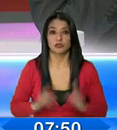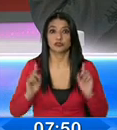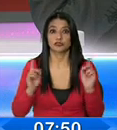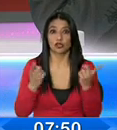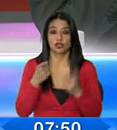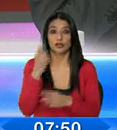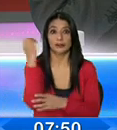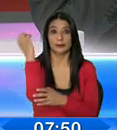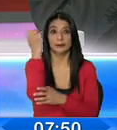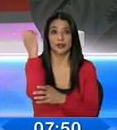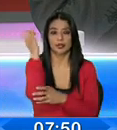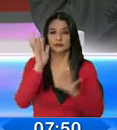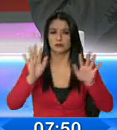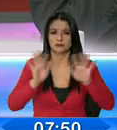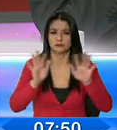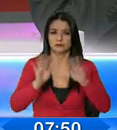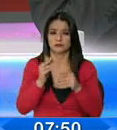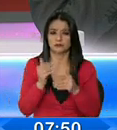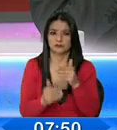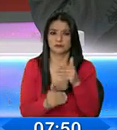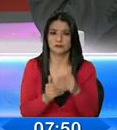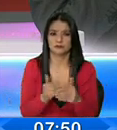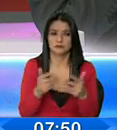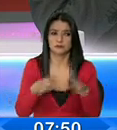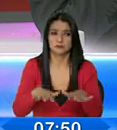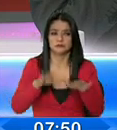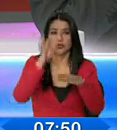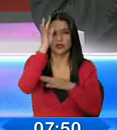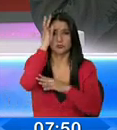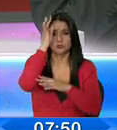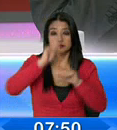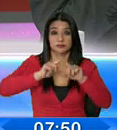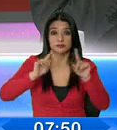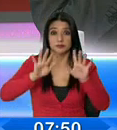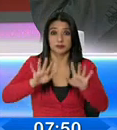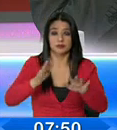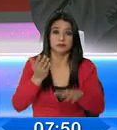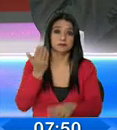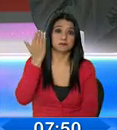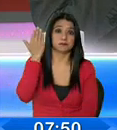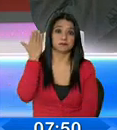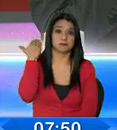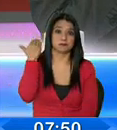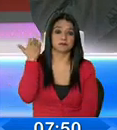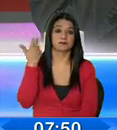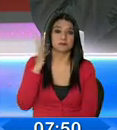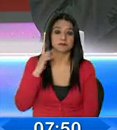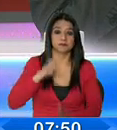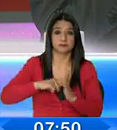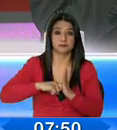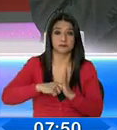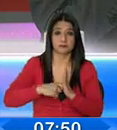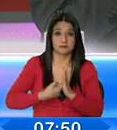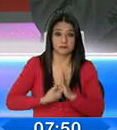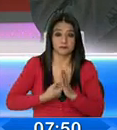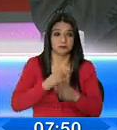la emergencia. Estas irregularidades en la red de salud vienen de tiempo atrás. La Contraloría